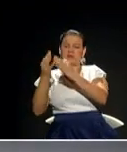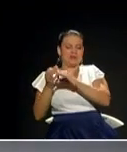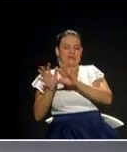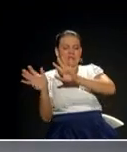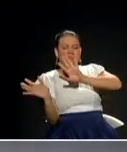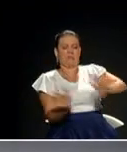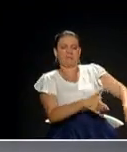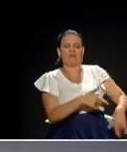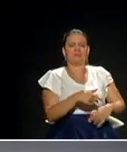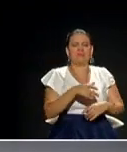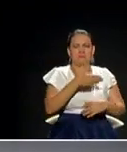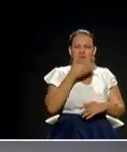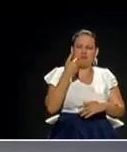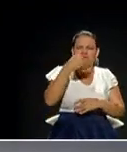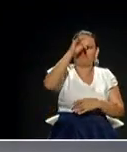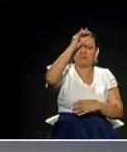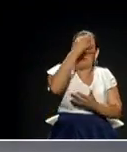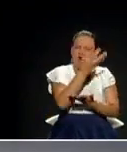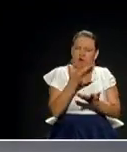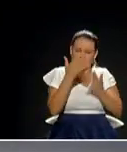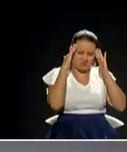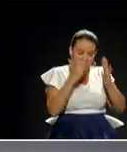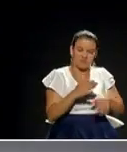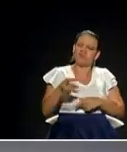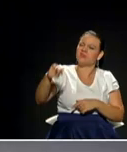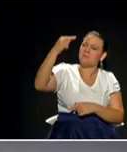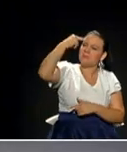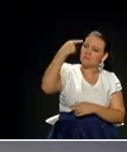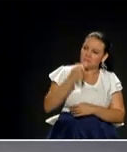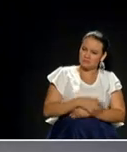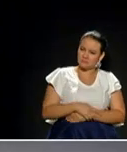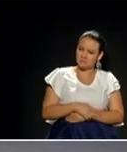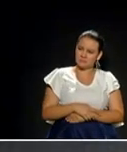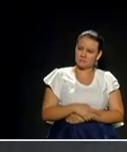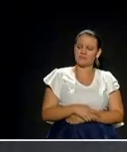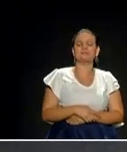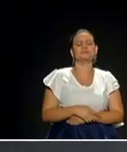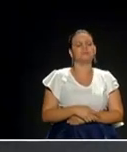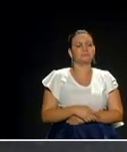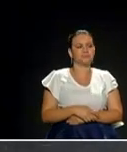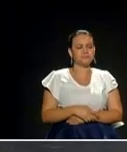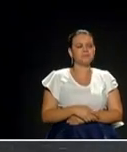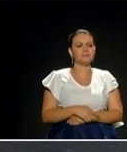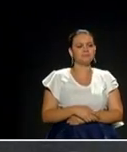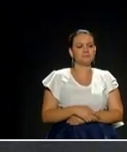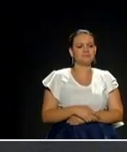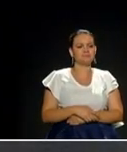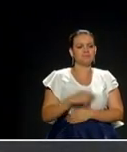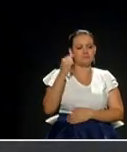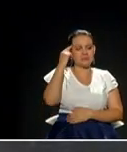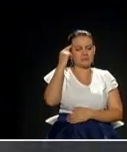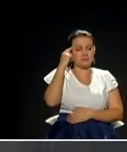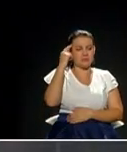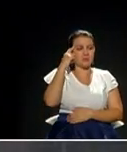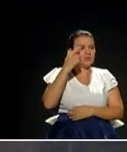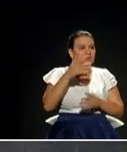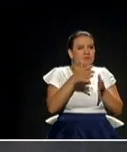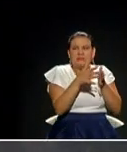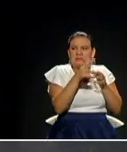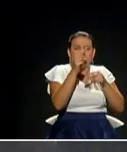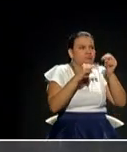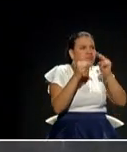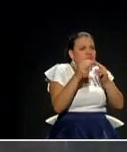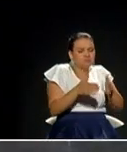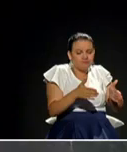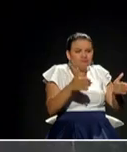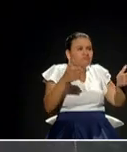recursos cuál es su propuesta puntual en ese tema en la parte de ampliar la infraestructura yo creo que es necesario es